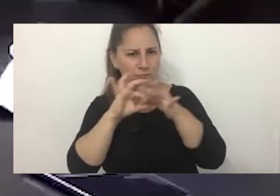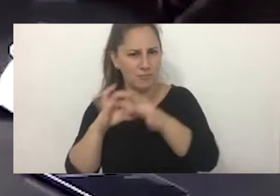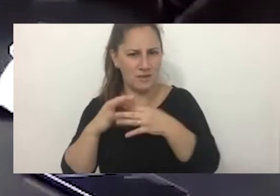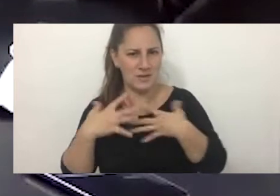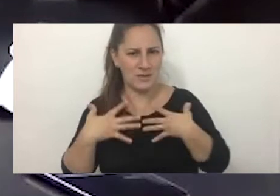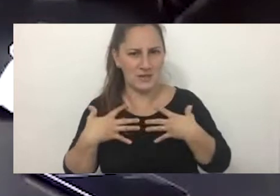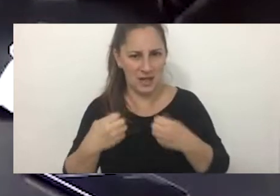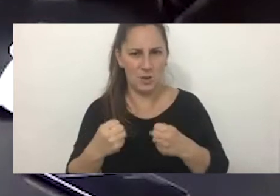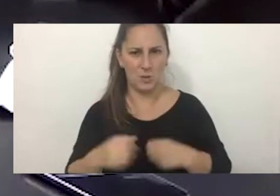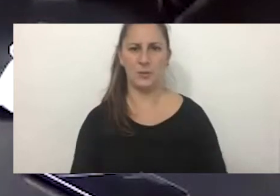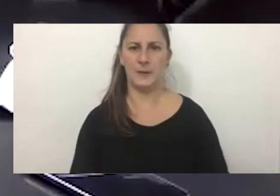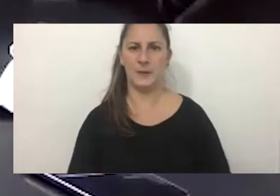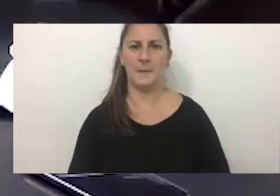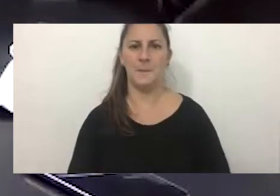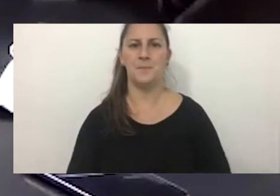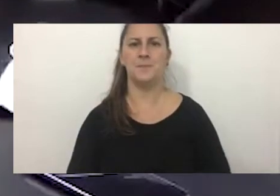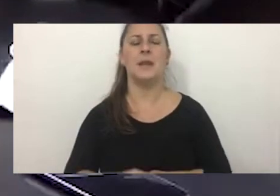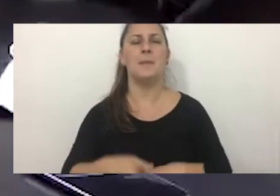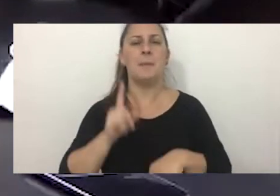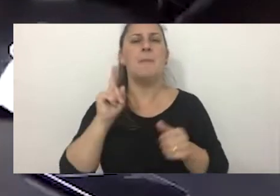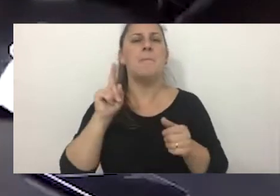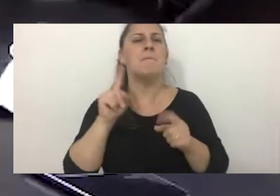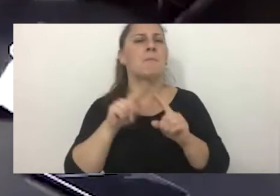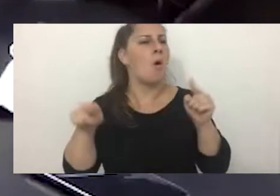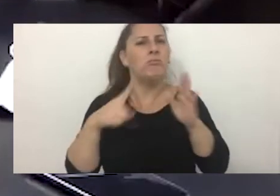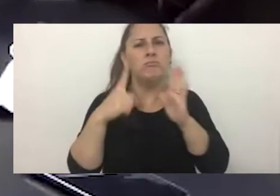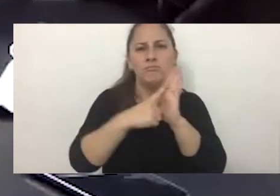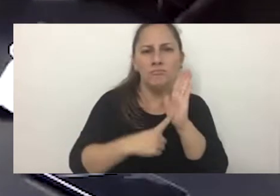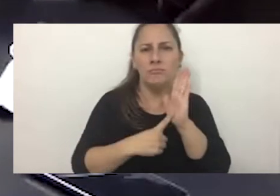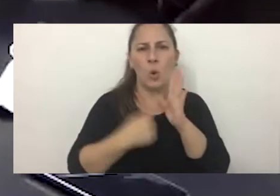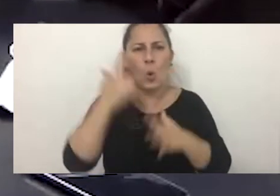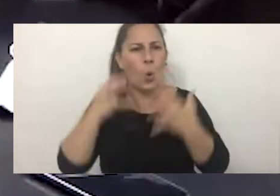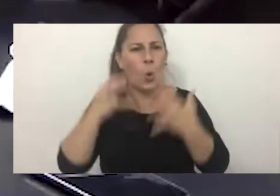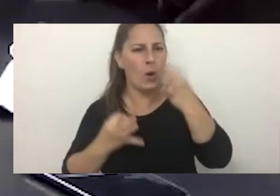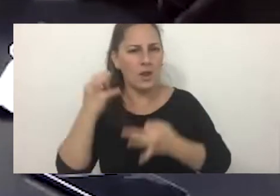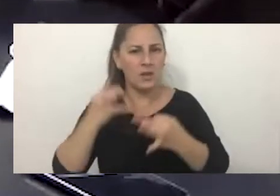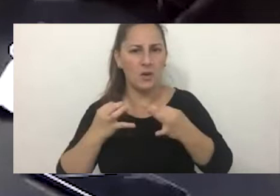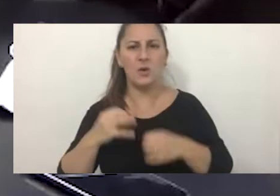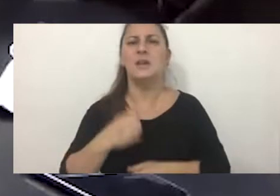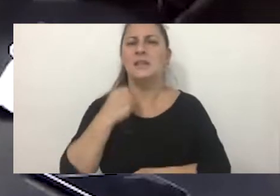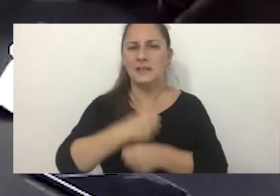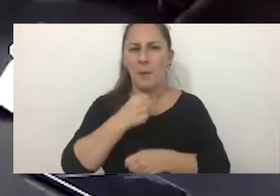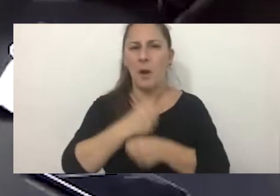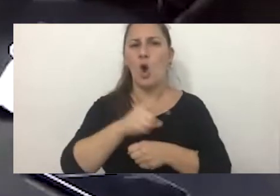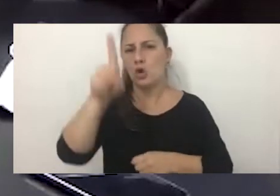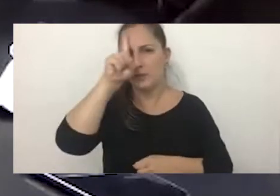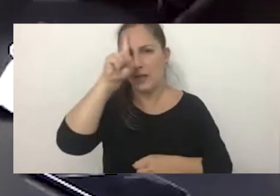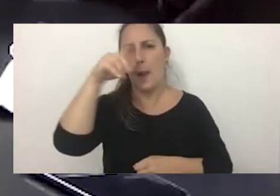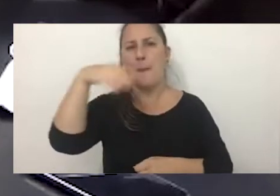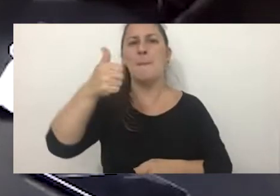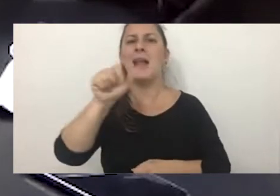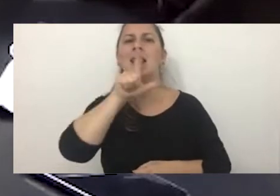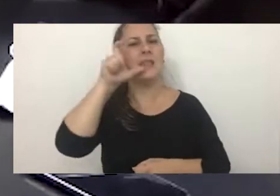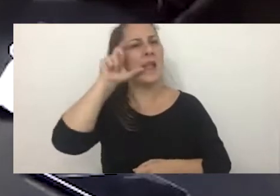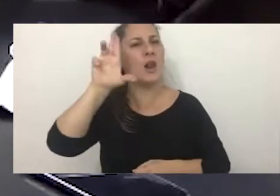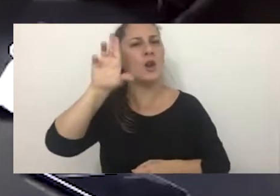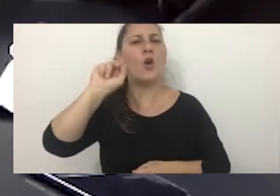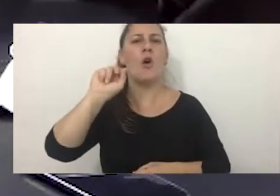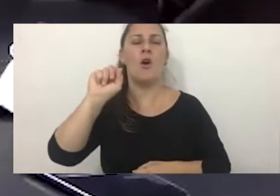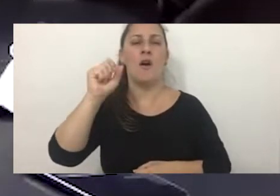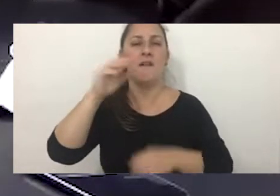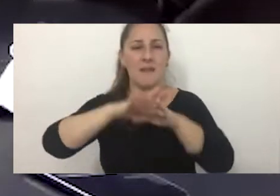y operaciones. Ya de eso nos va a hablar Virginia, y Carolina nos va a contar cuál es la